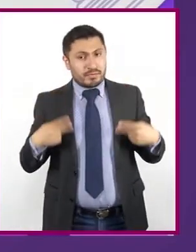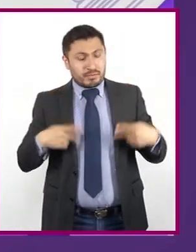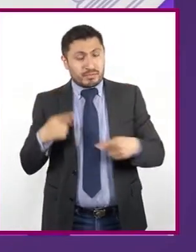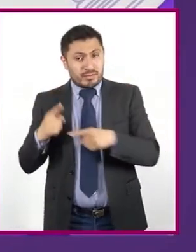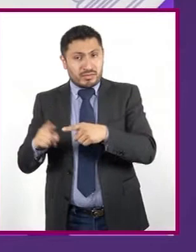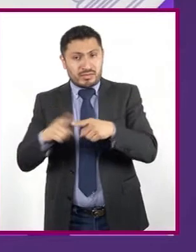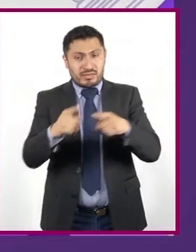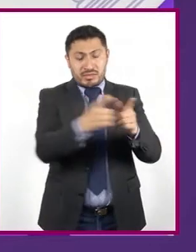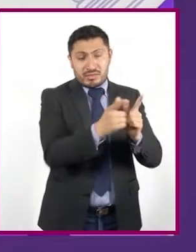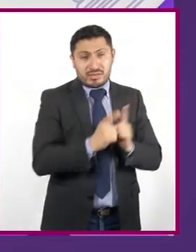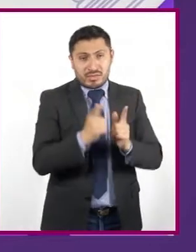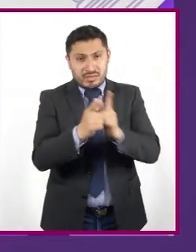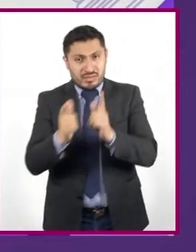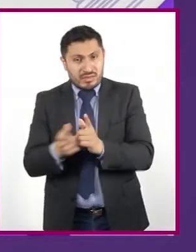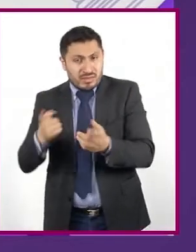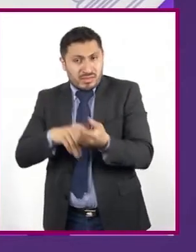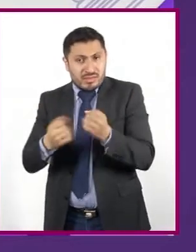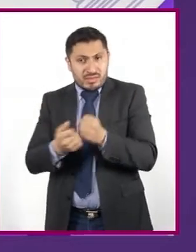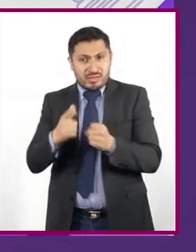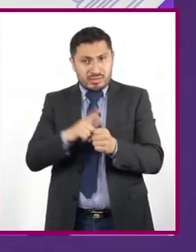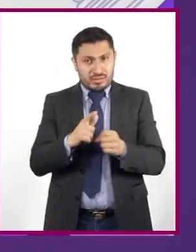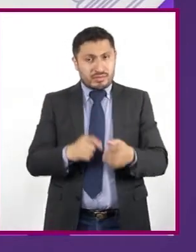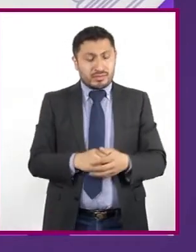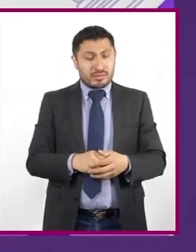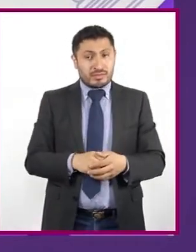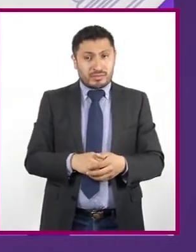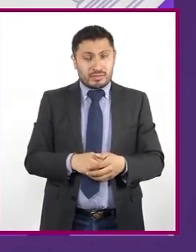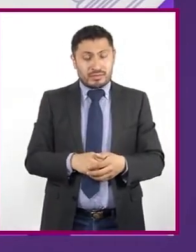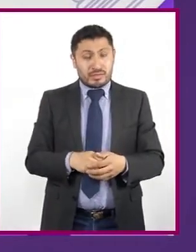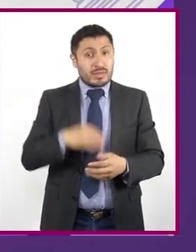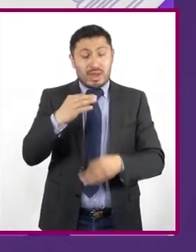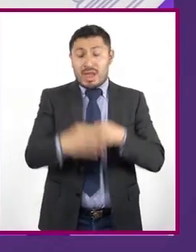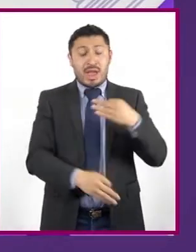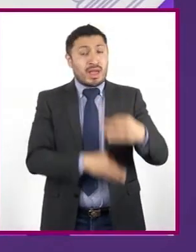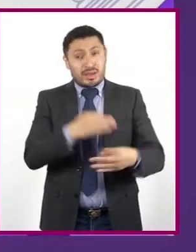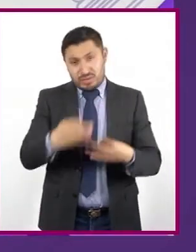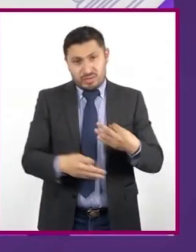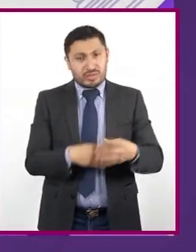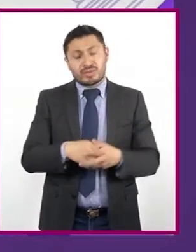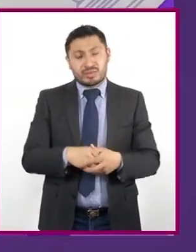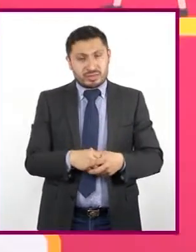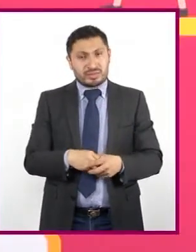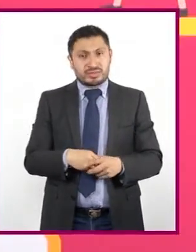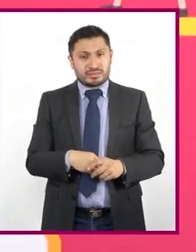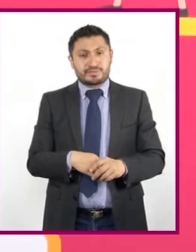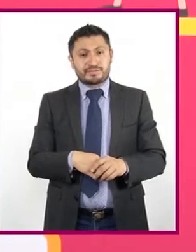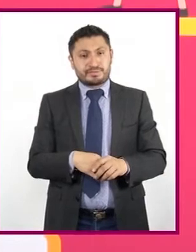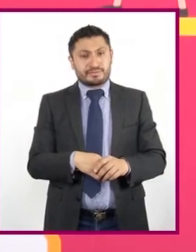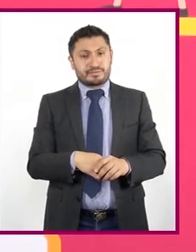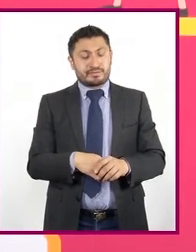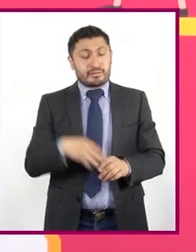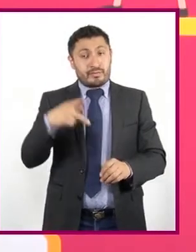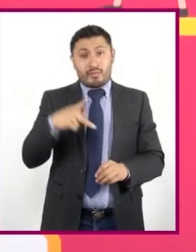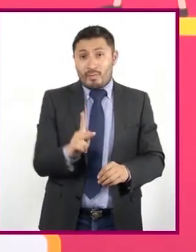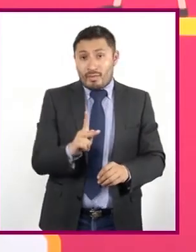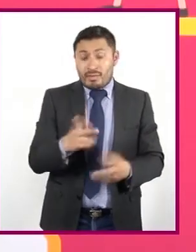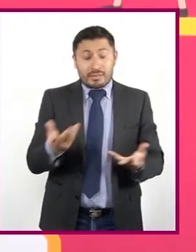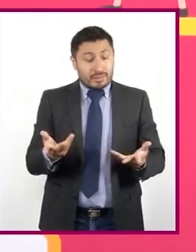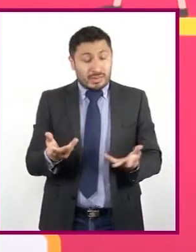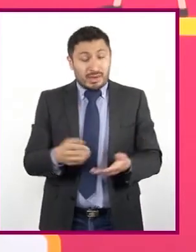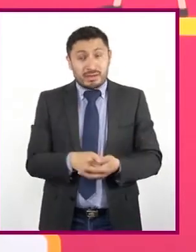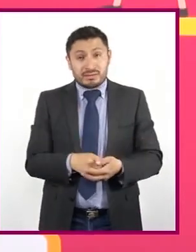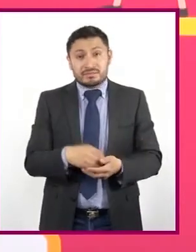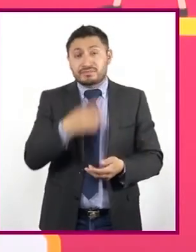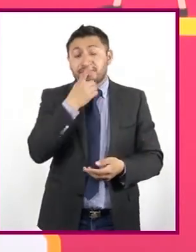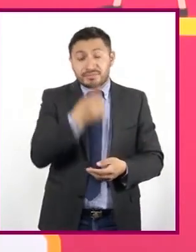grupos que integran a una sociedad, no solo a las mayorías o a los poderosos. Pero aquí